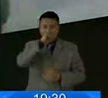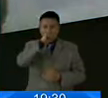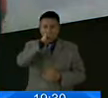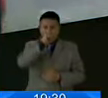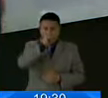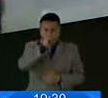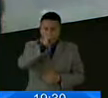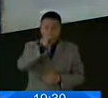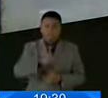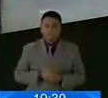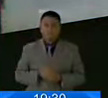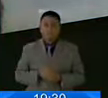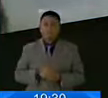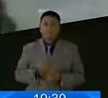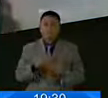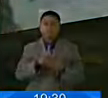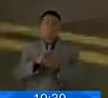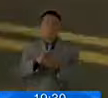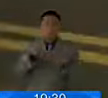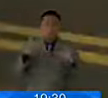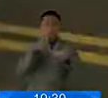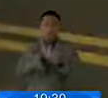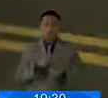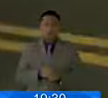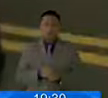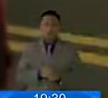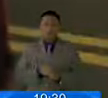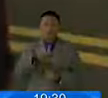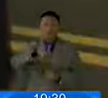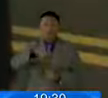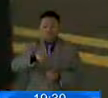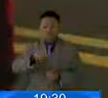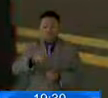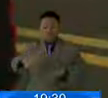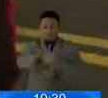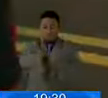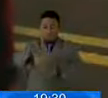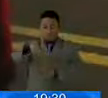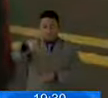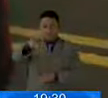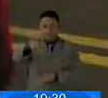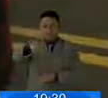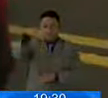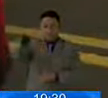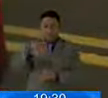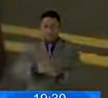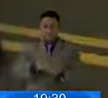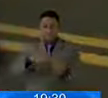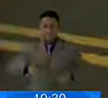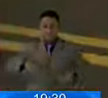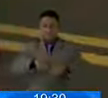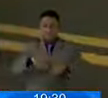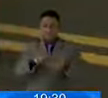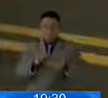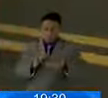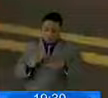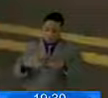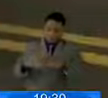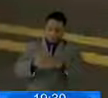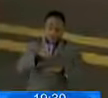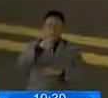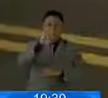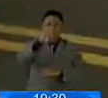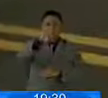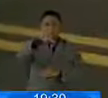Compañeras en estudios y amigos televidentes, muy buenas noches. Así es, nosotros nos encontramos sobre la Panamericana Norte en el sector conocido como la curva de Villasís,